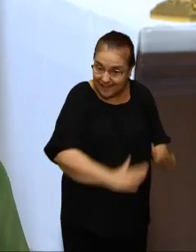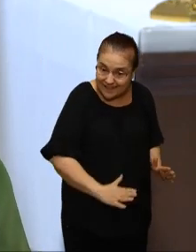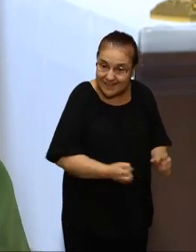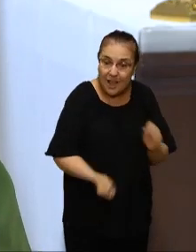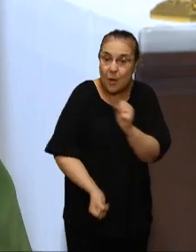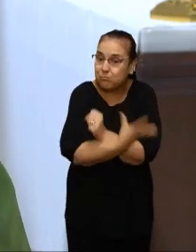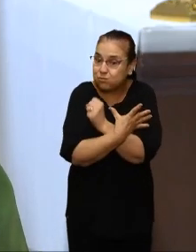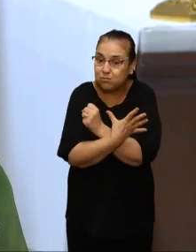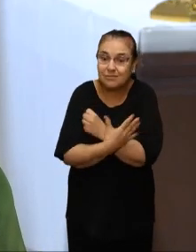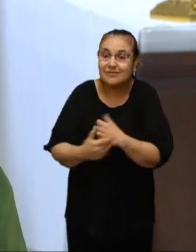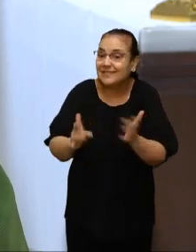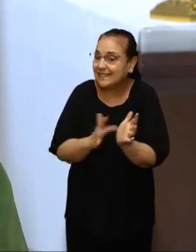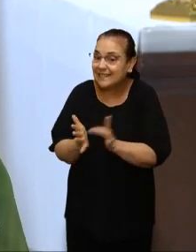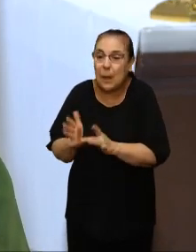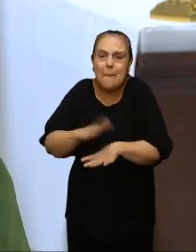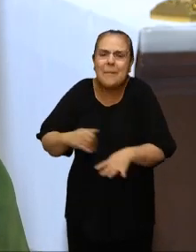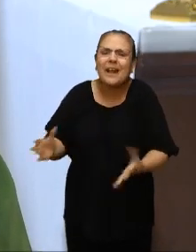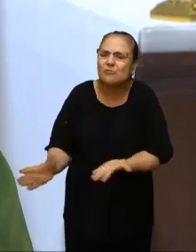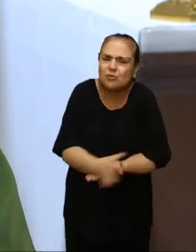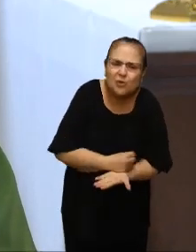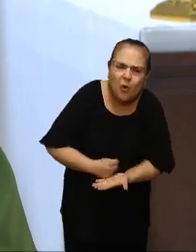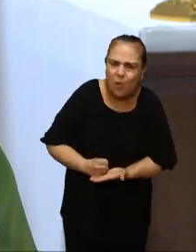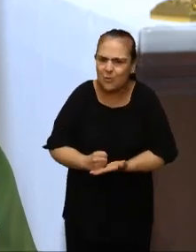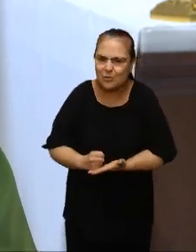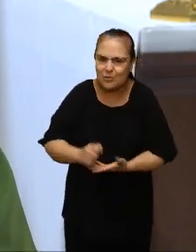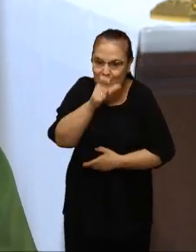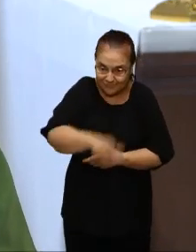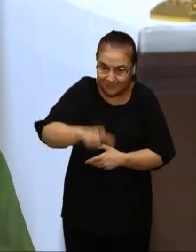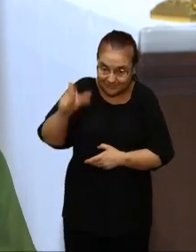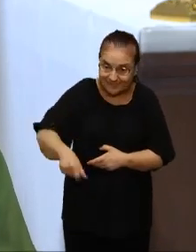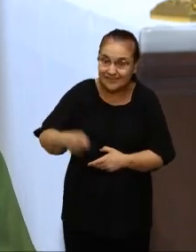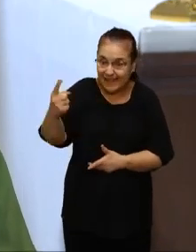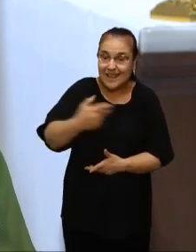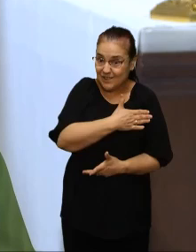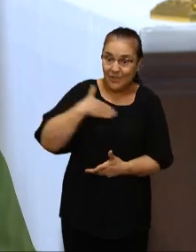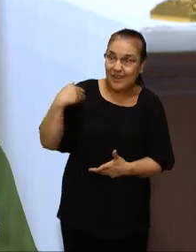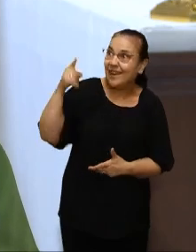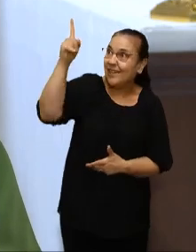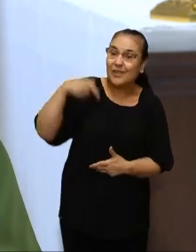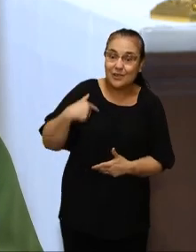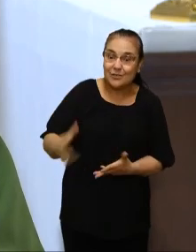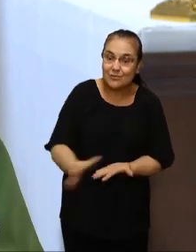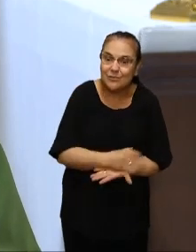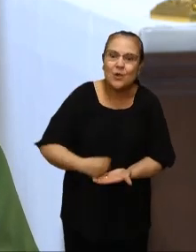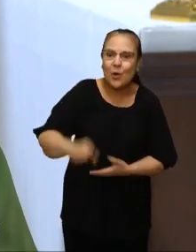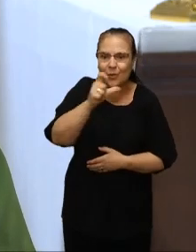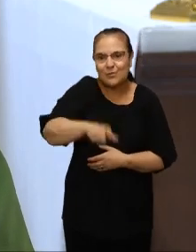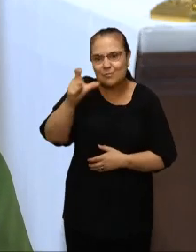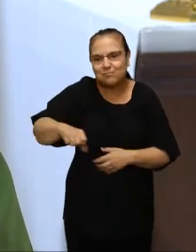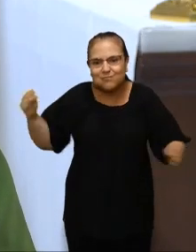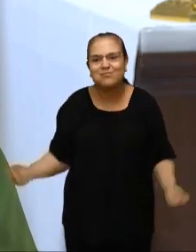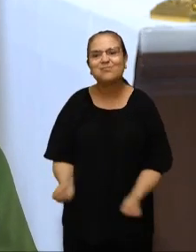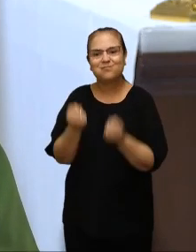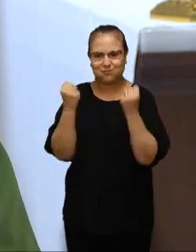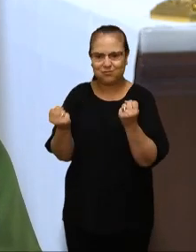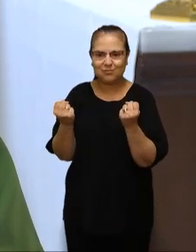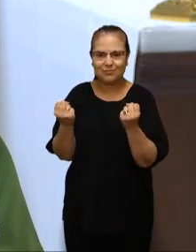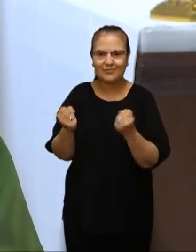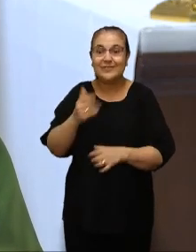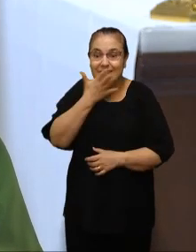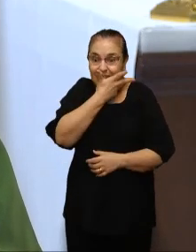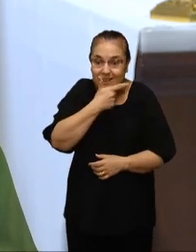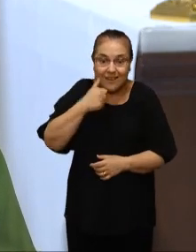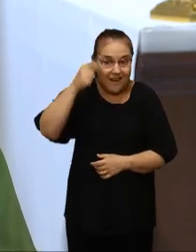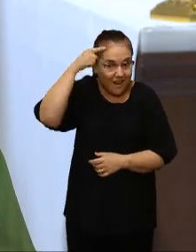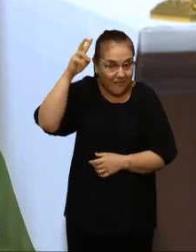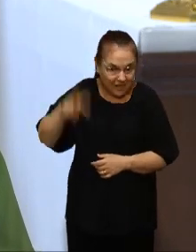por Cristo para llegar a todos los hombres. Ese es el deseo de Dios, ¿verdad? Que todos los hombres se salven y lleguen al conocimiento de la verdad.